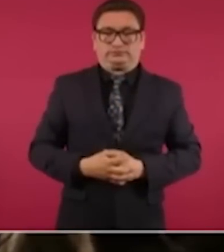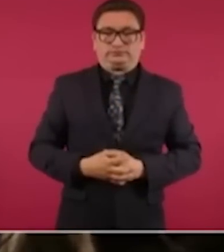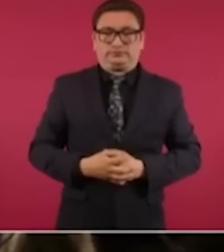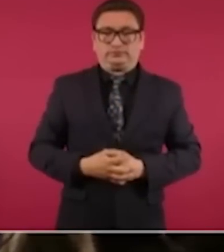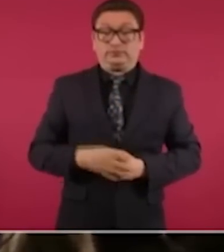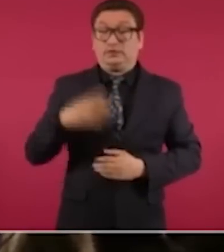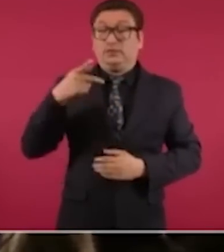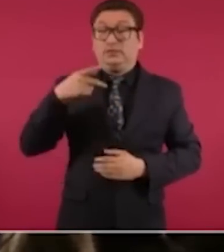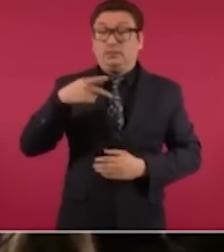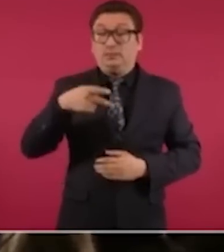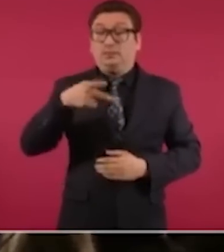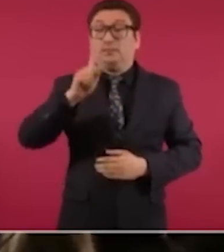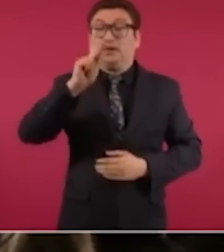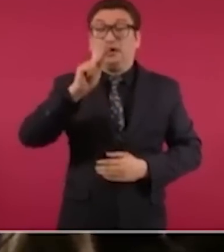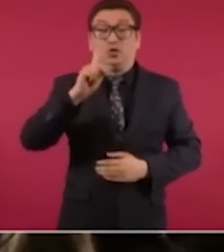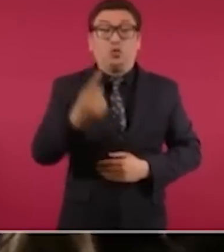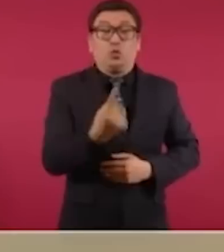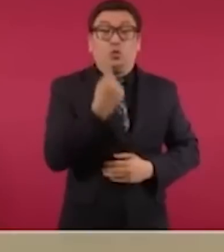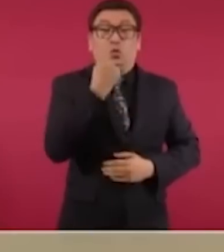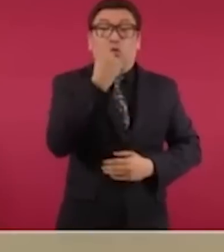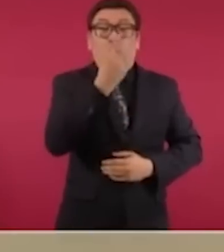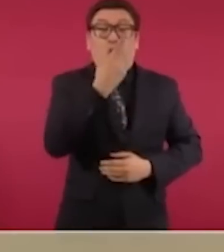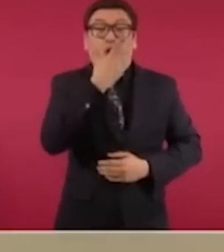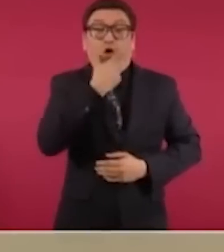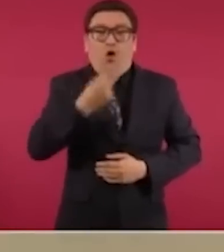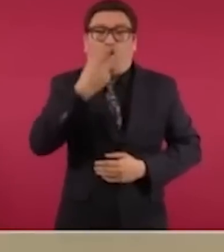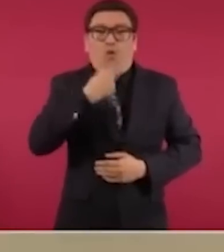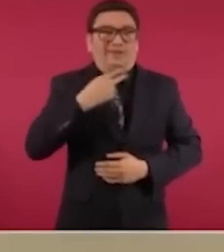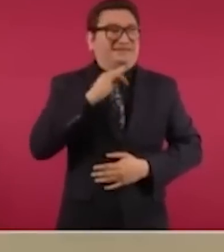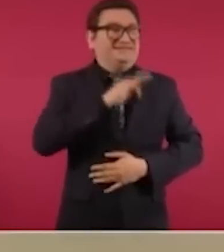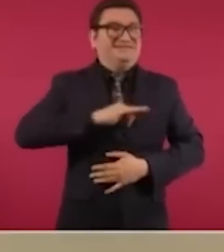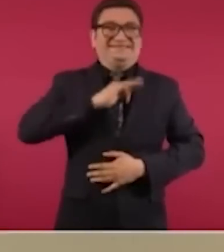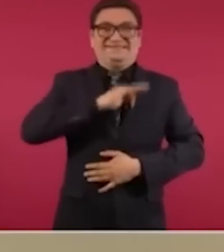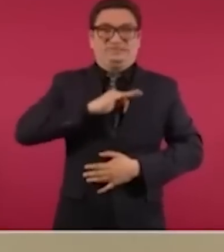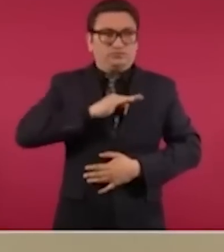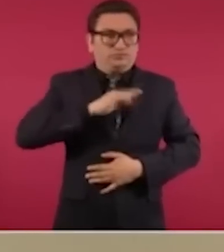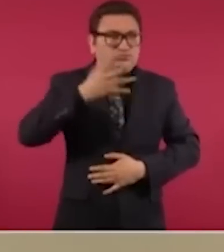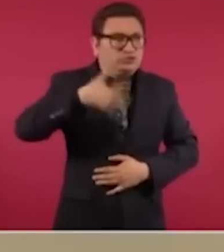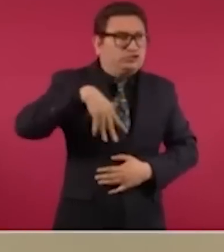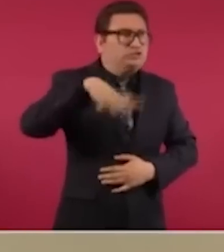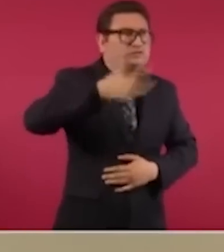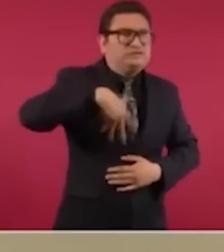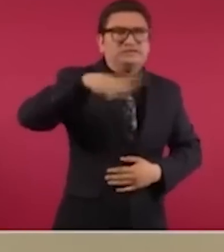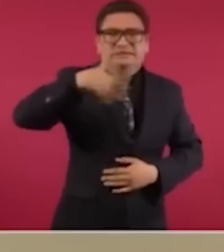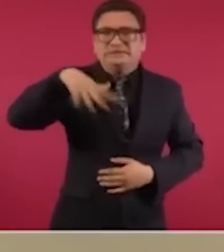pero encontrarán un hombre feliz no era tarea fácil